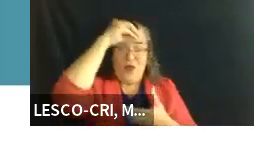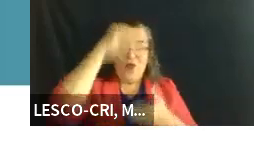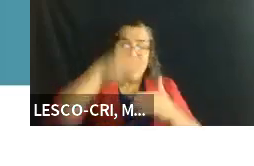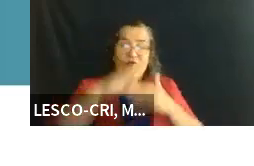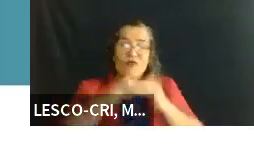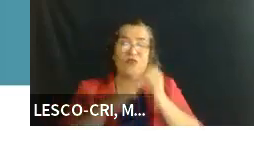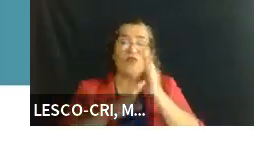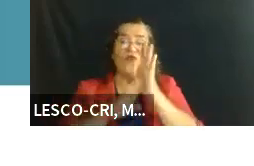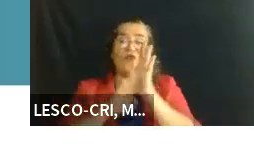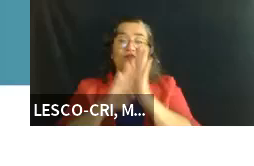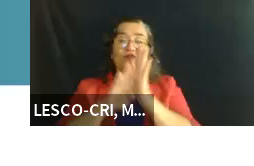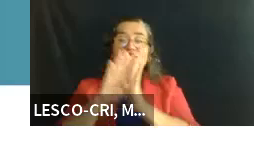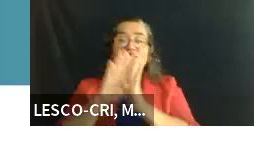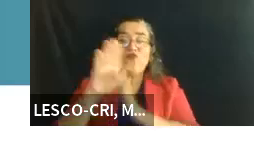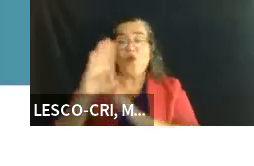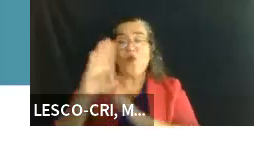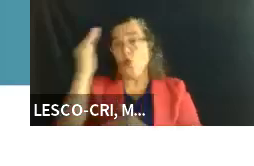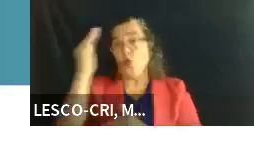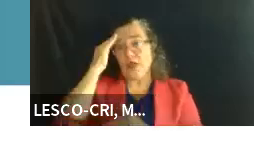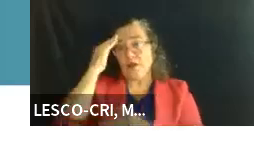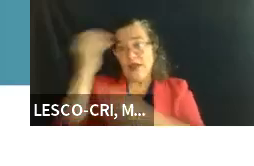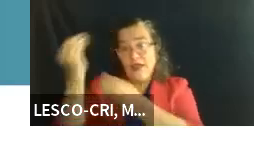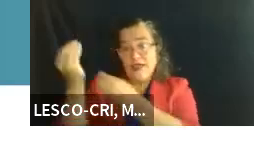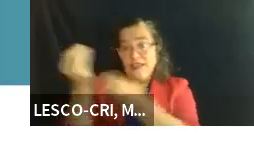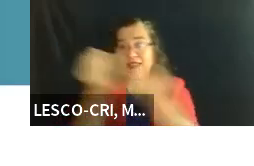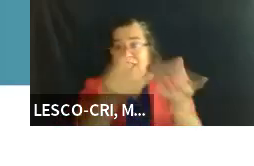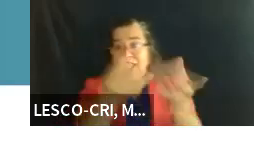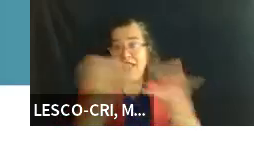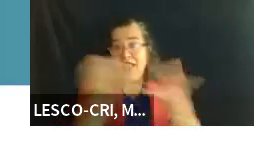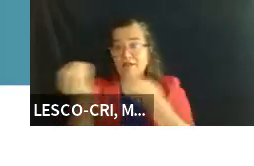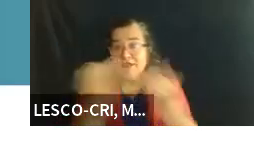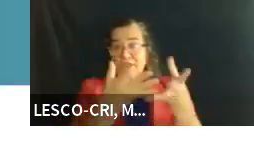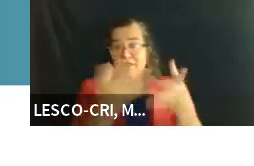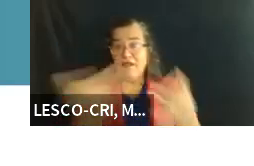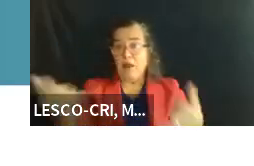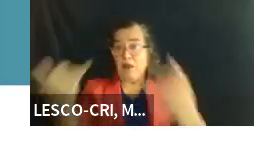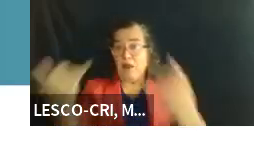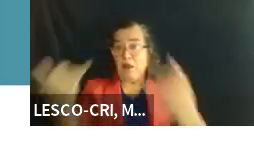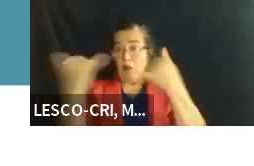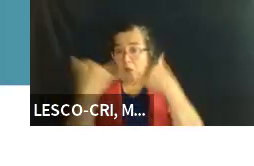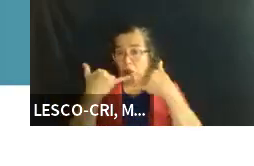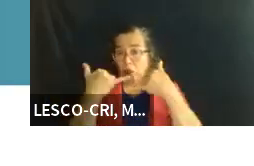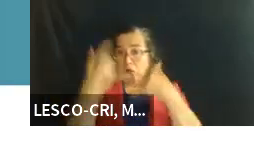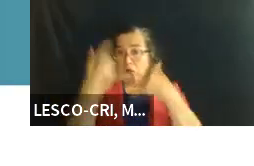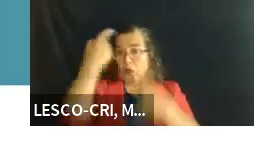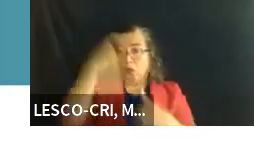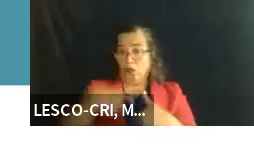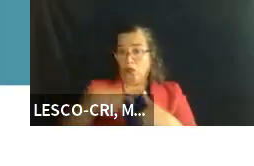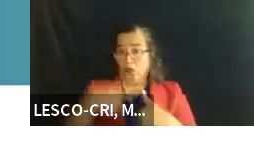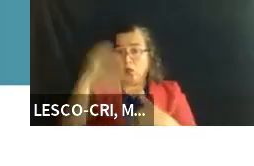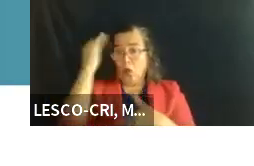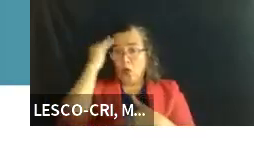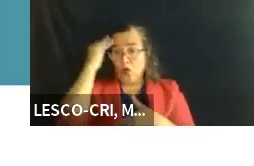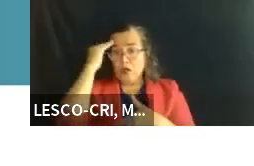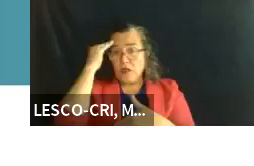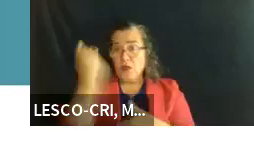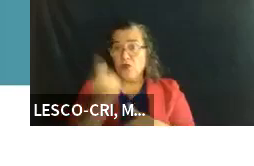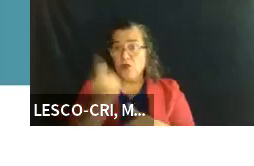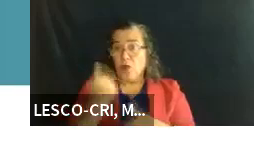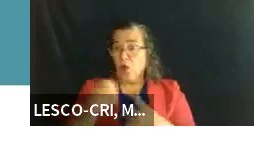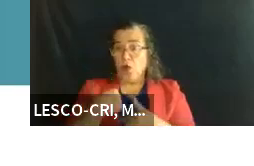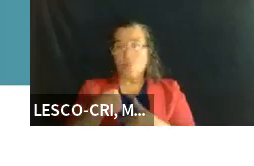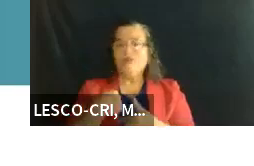saber transferible, o sea, no queda solamente en el conocer o en el saber hacer, sino